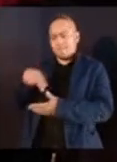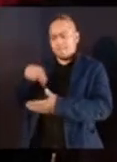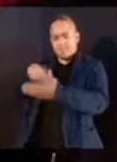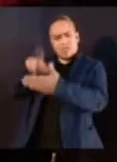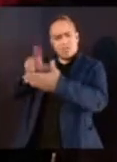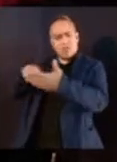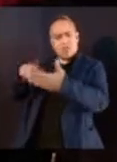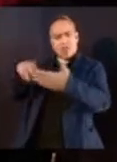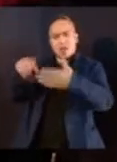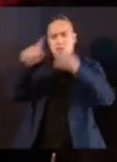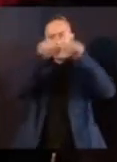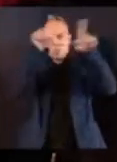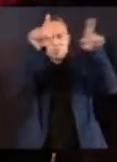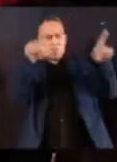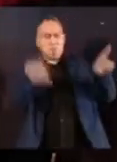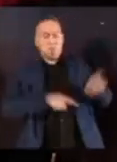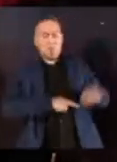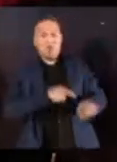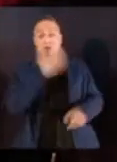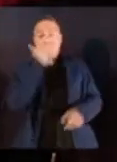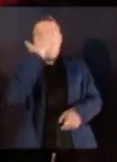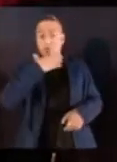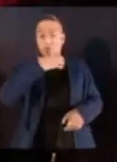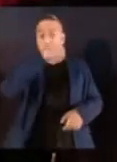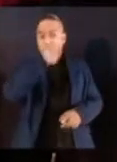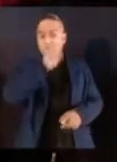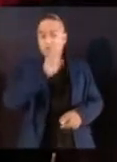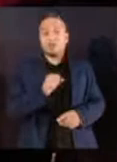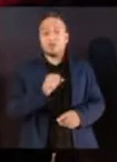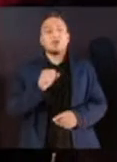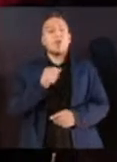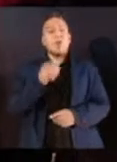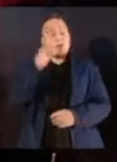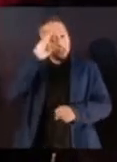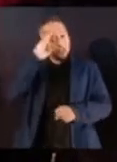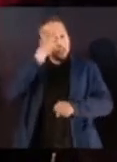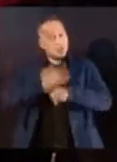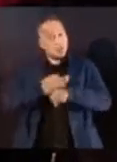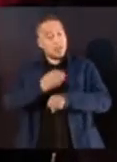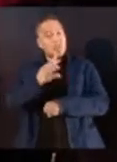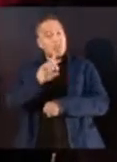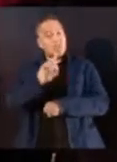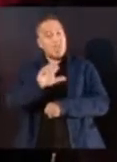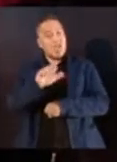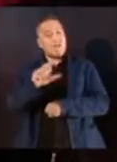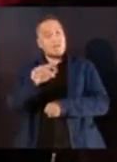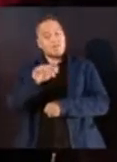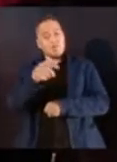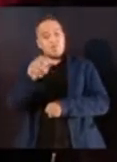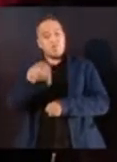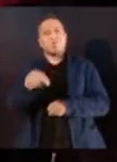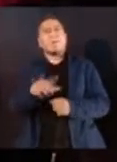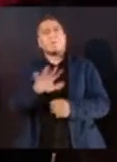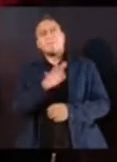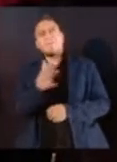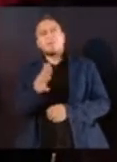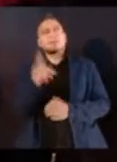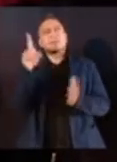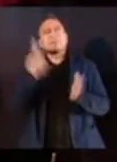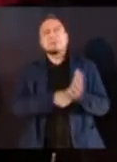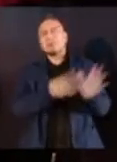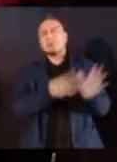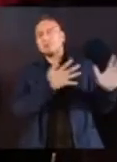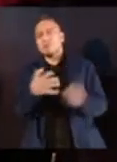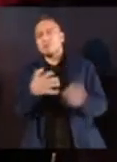¿no? Que debe haber sido alrededor de, si mal no recuerdo, 1915, 1916, algo